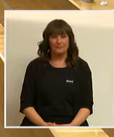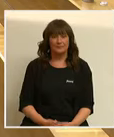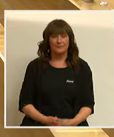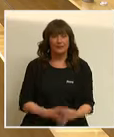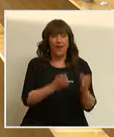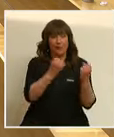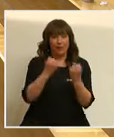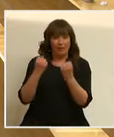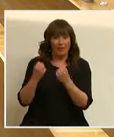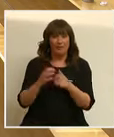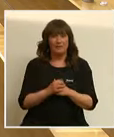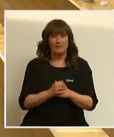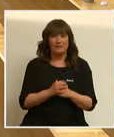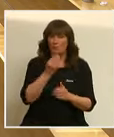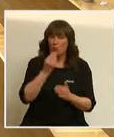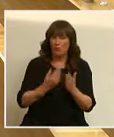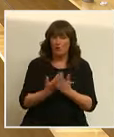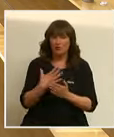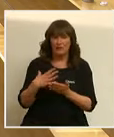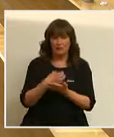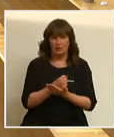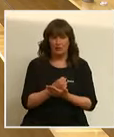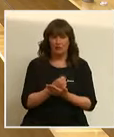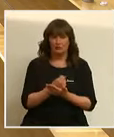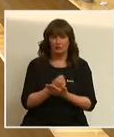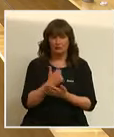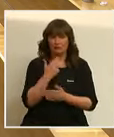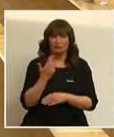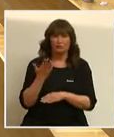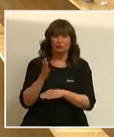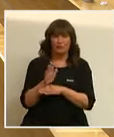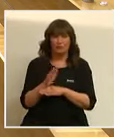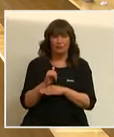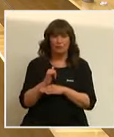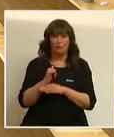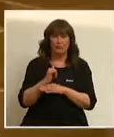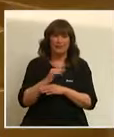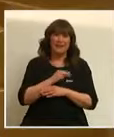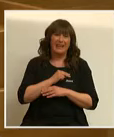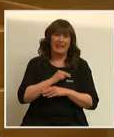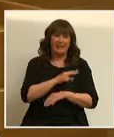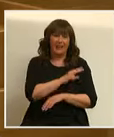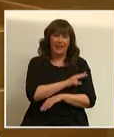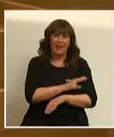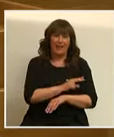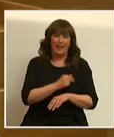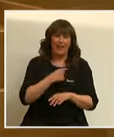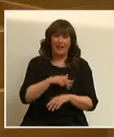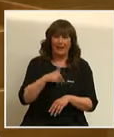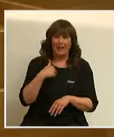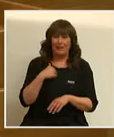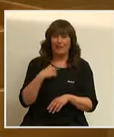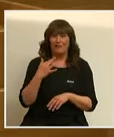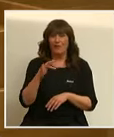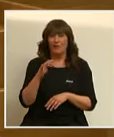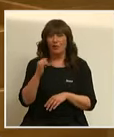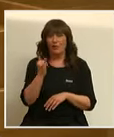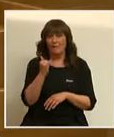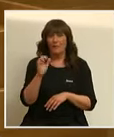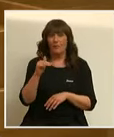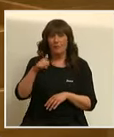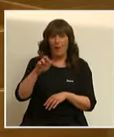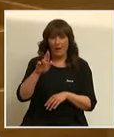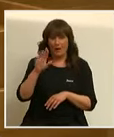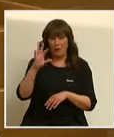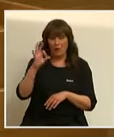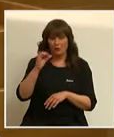Autoridades, buenos días a todos. En nombre de mi teniente general, don Francisco Javier Marcos, y de todos los componentes de la Unidad